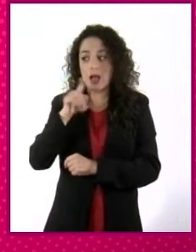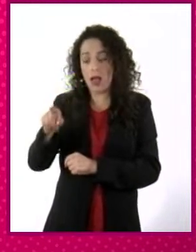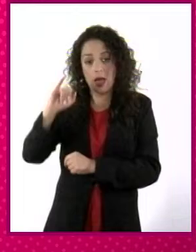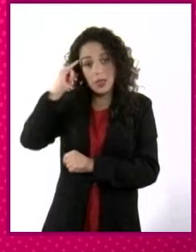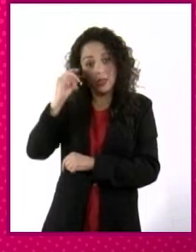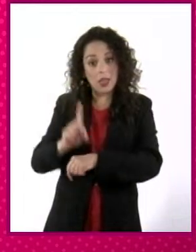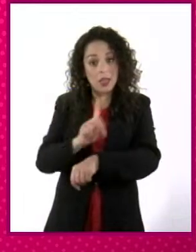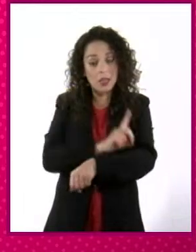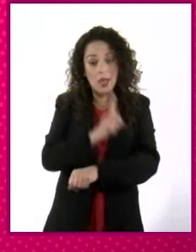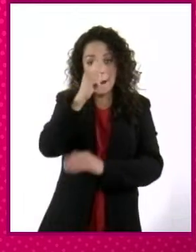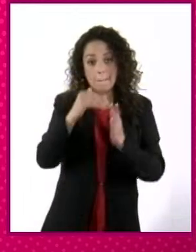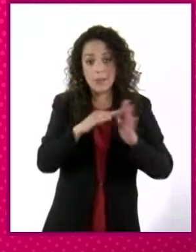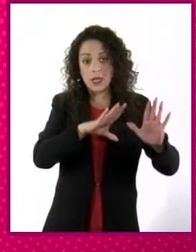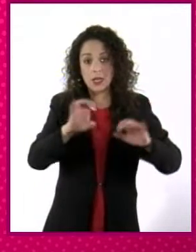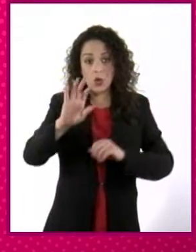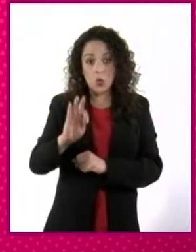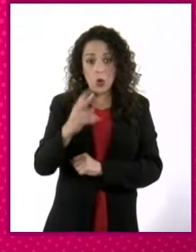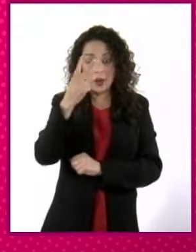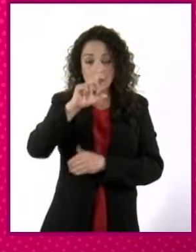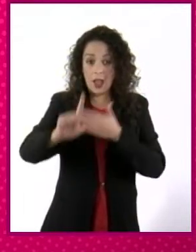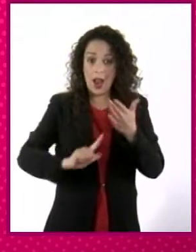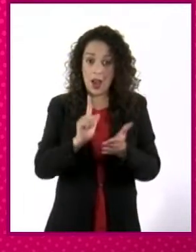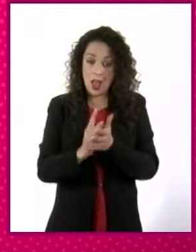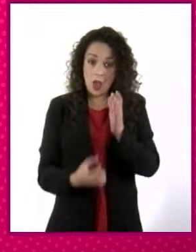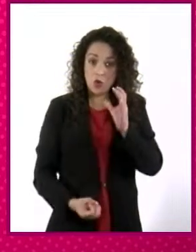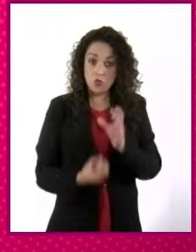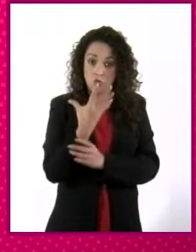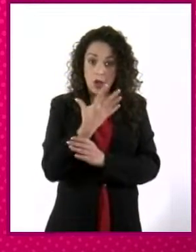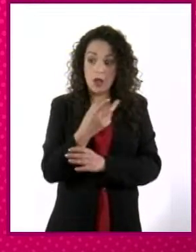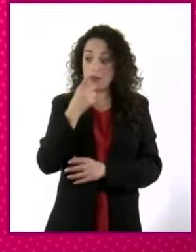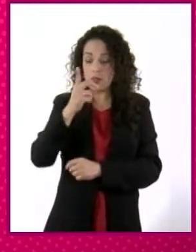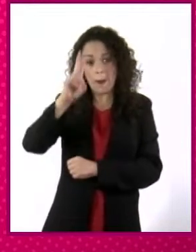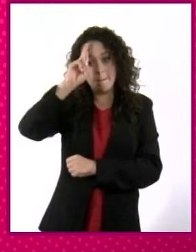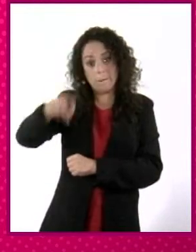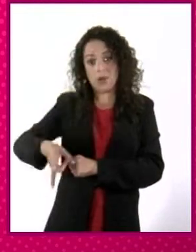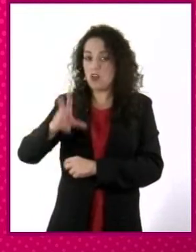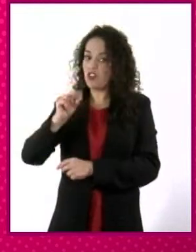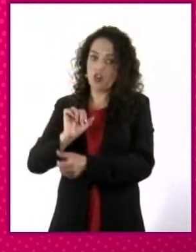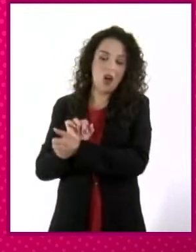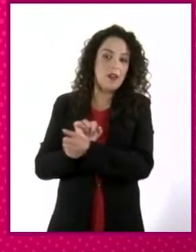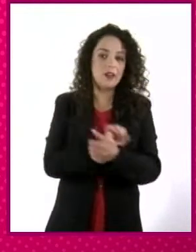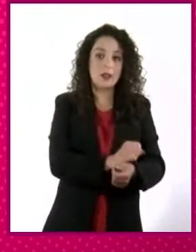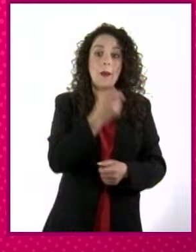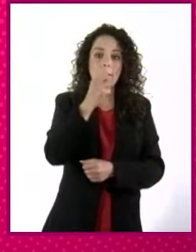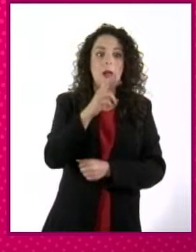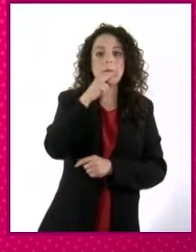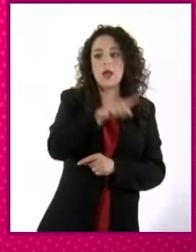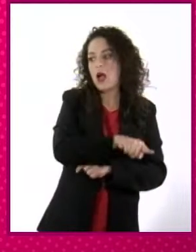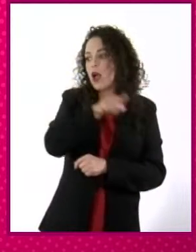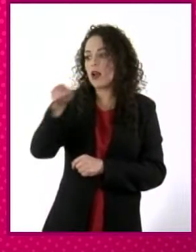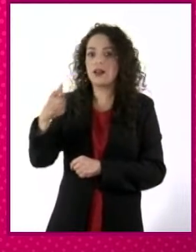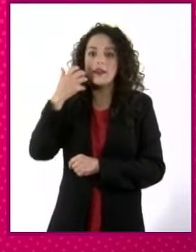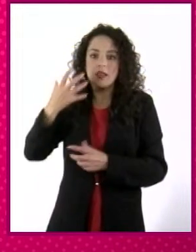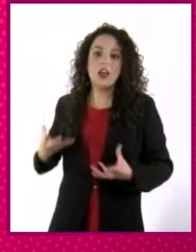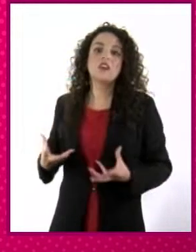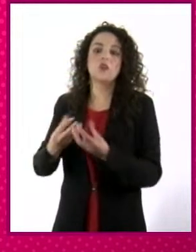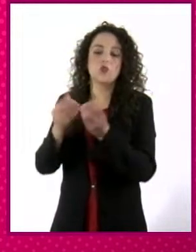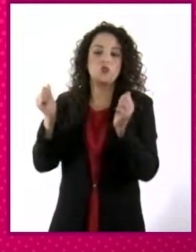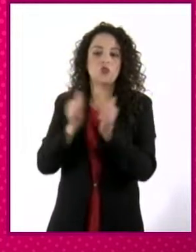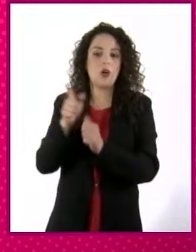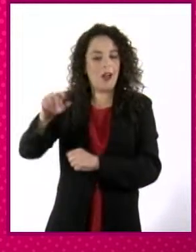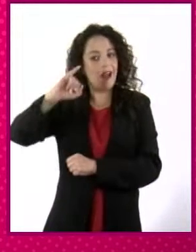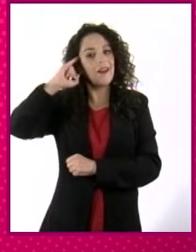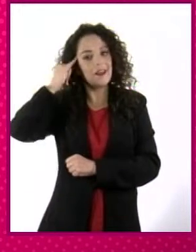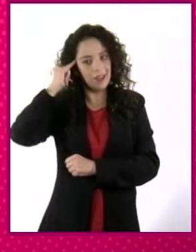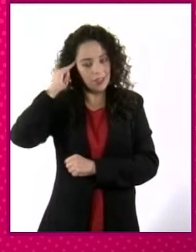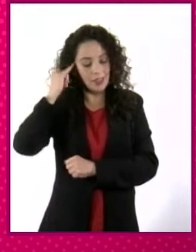1542 con las leyes de nuevas se les prohibió esclavizarlos. Desde hace varios años, yo diría